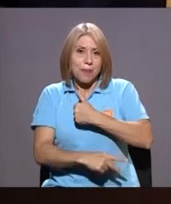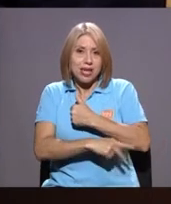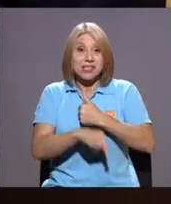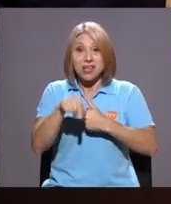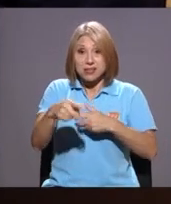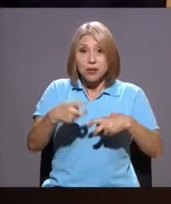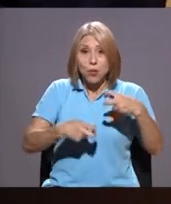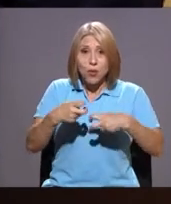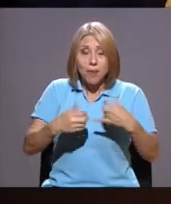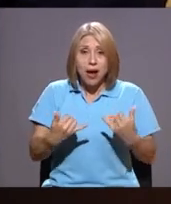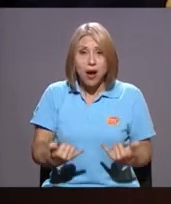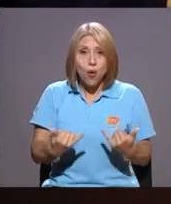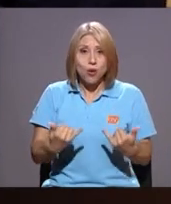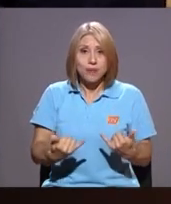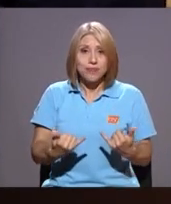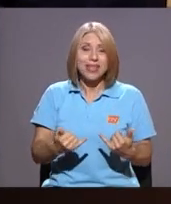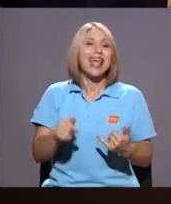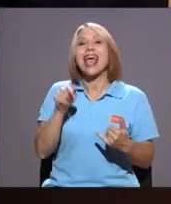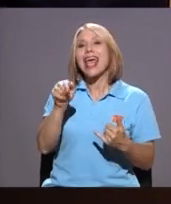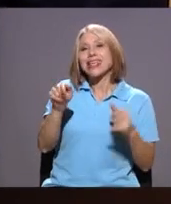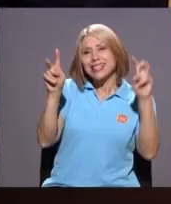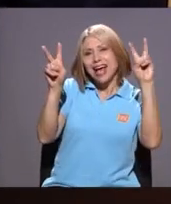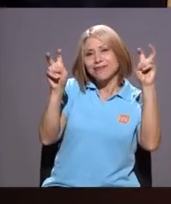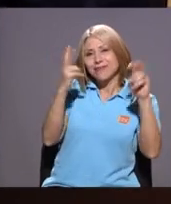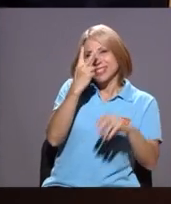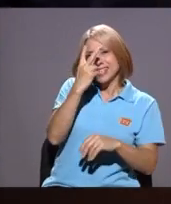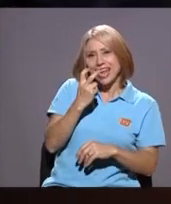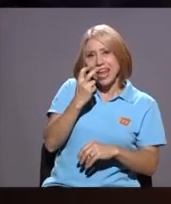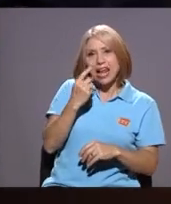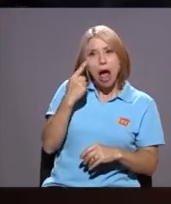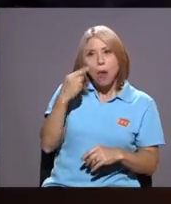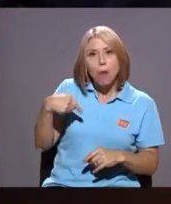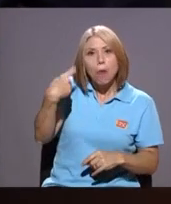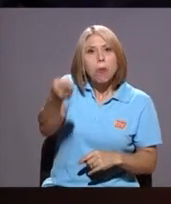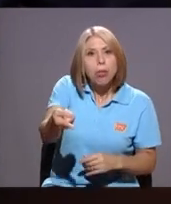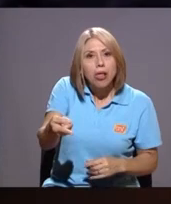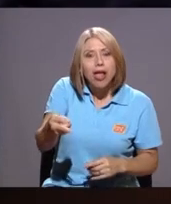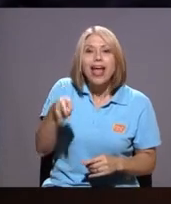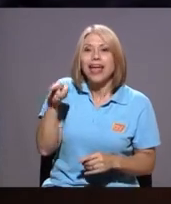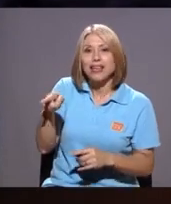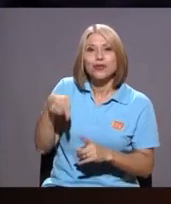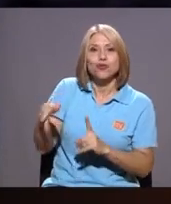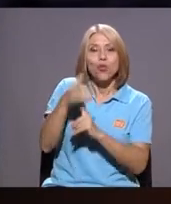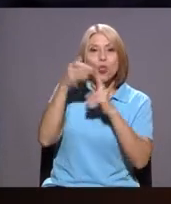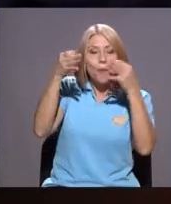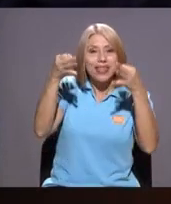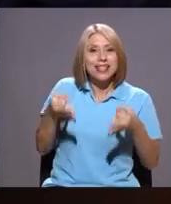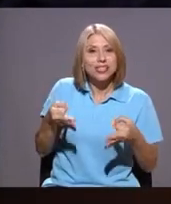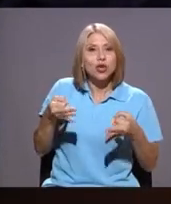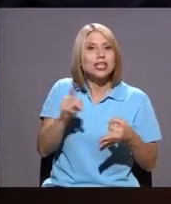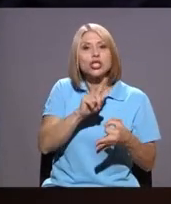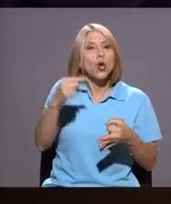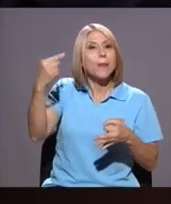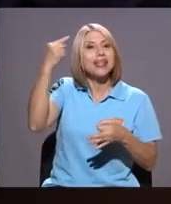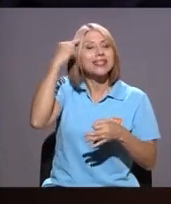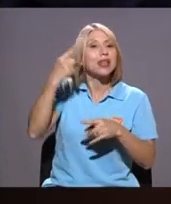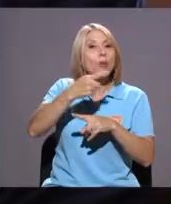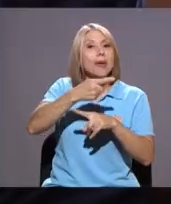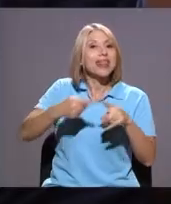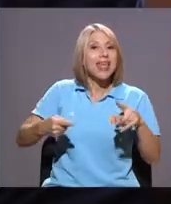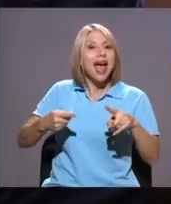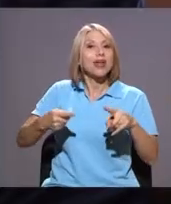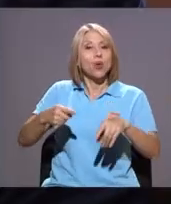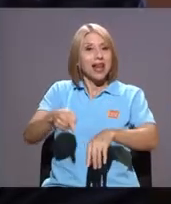tenemos que esa ceguera nos lleva a tomar decisiones pensando no en el impacto de mediano y largo plazo